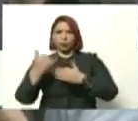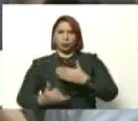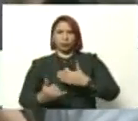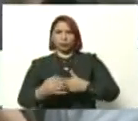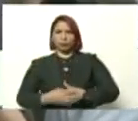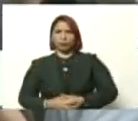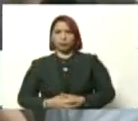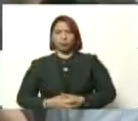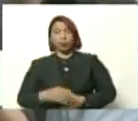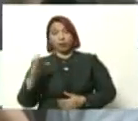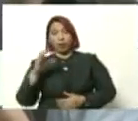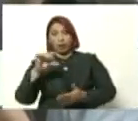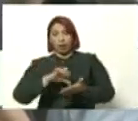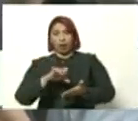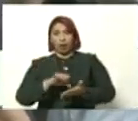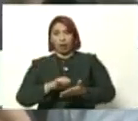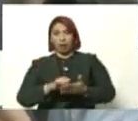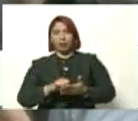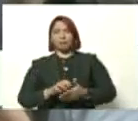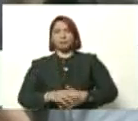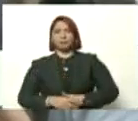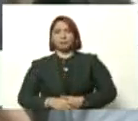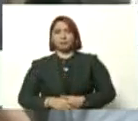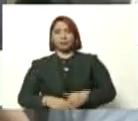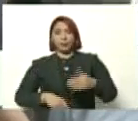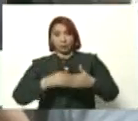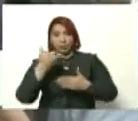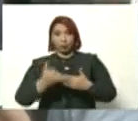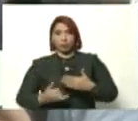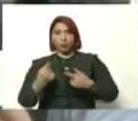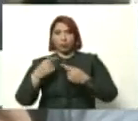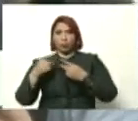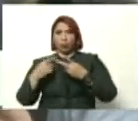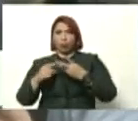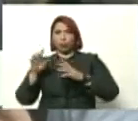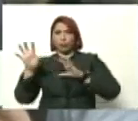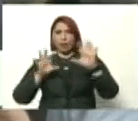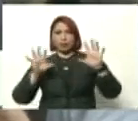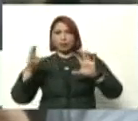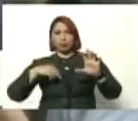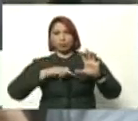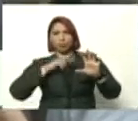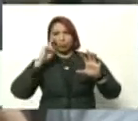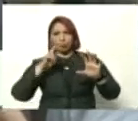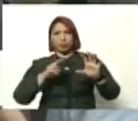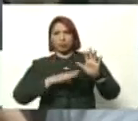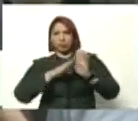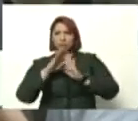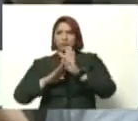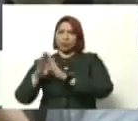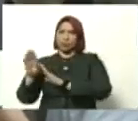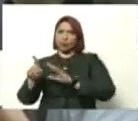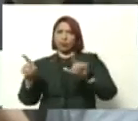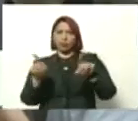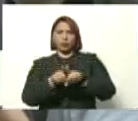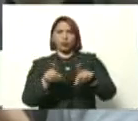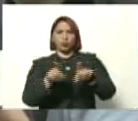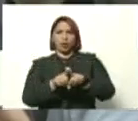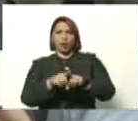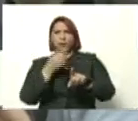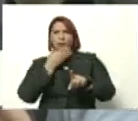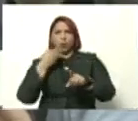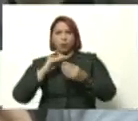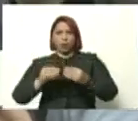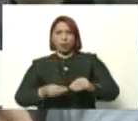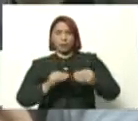Caracas, por ejemplo, por mencionar uno de ellos. Proyecto que en otros países hemos visto desarrollos similares de mejoramiento